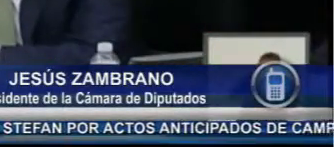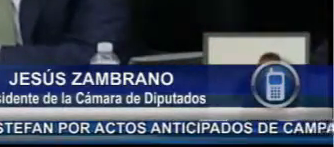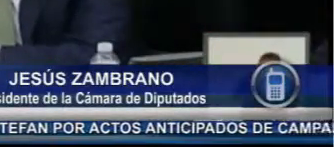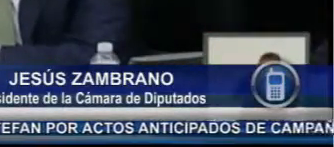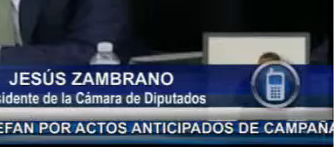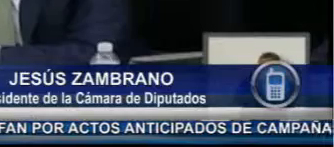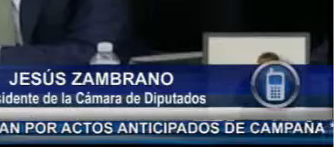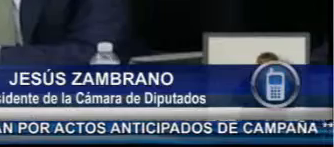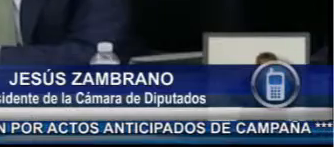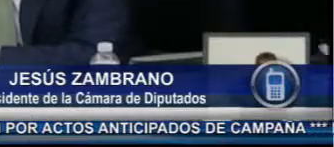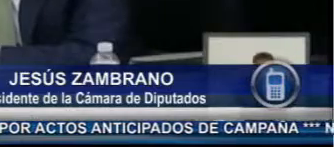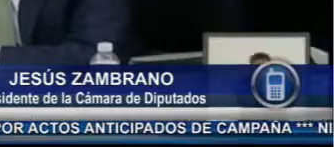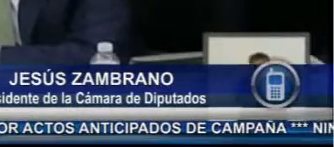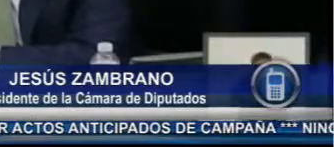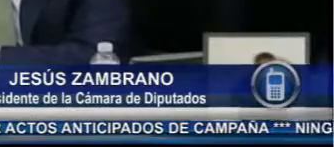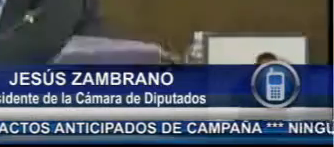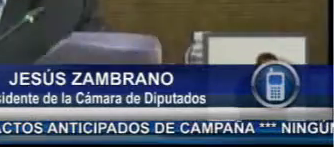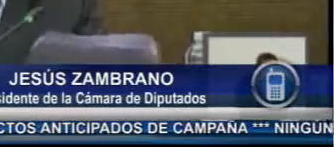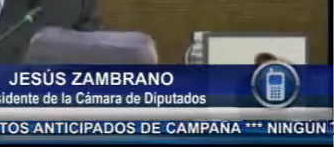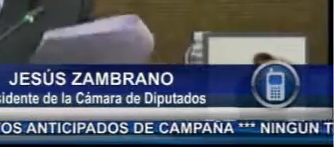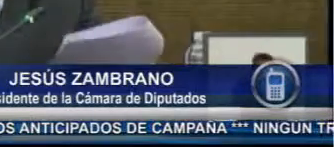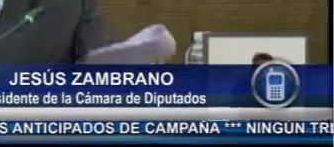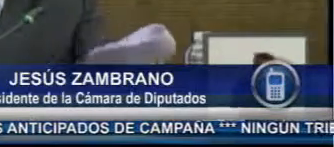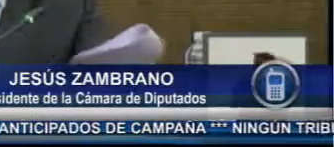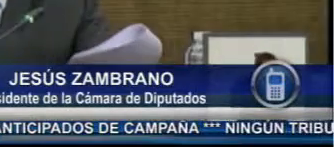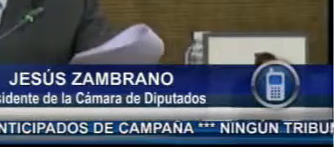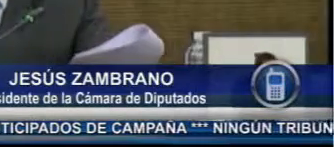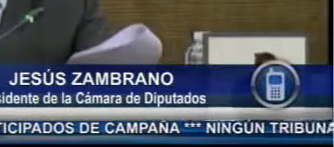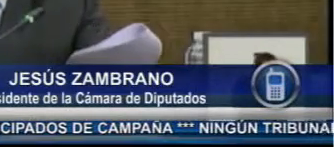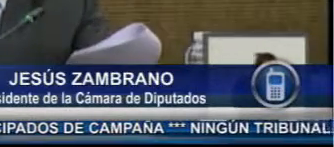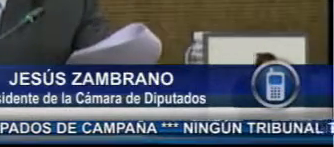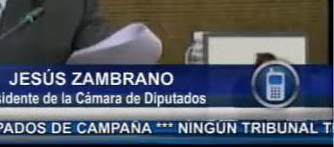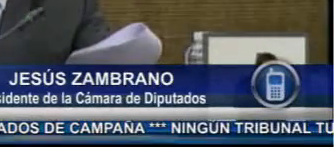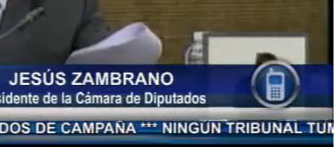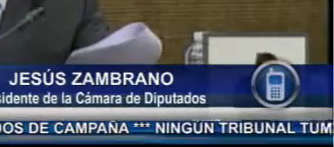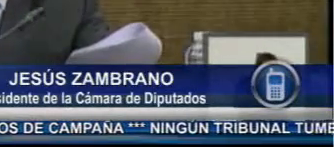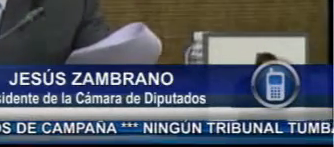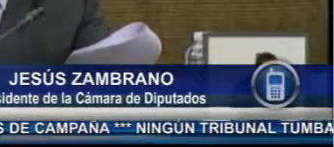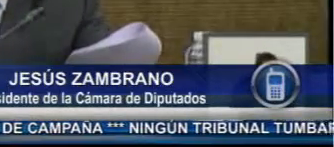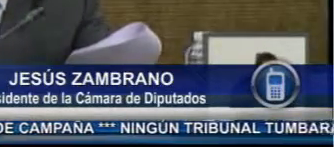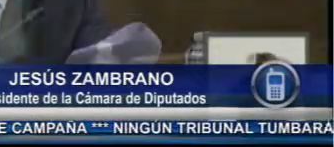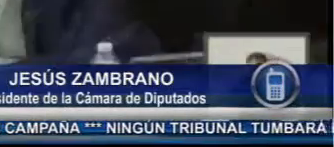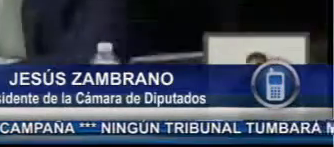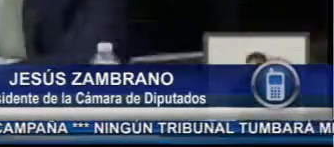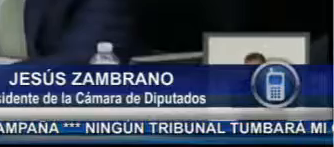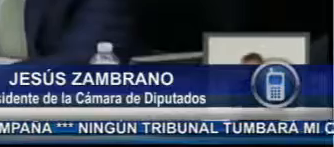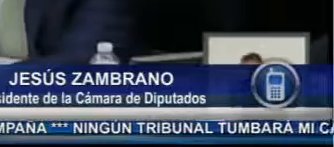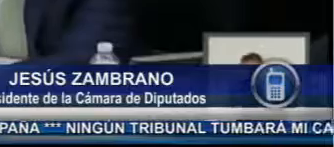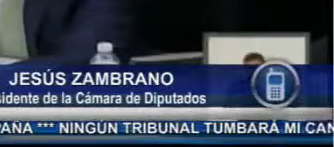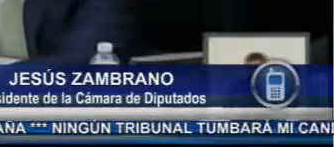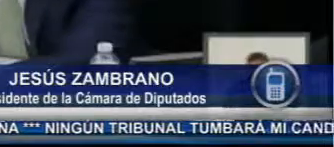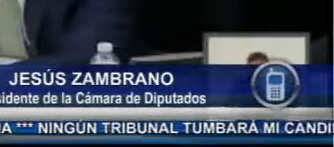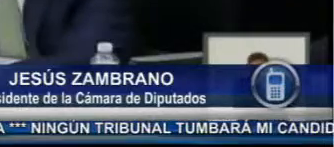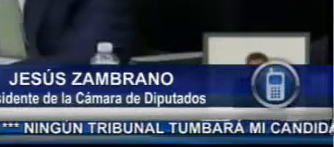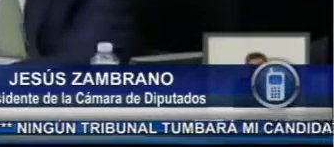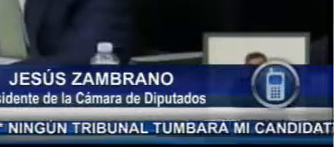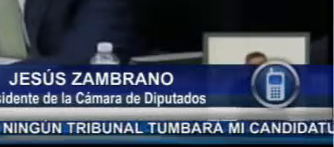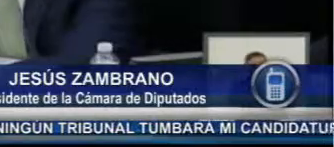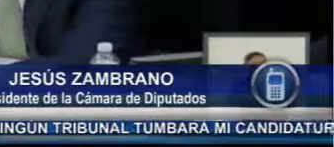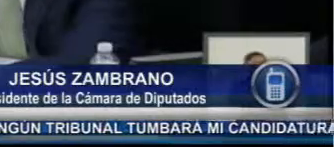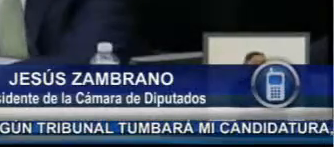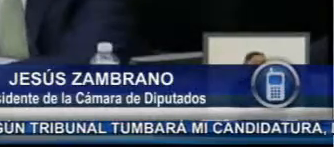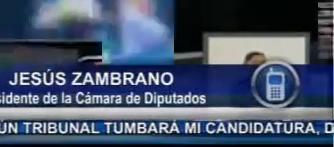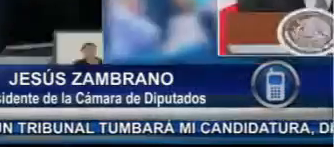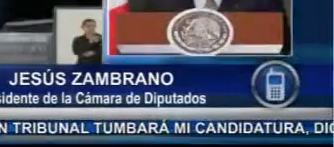la próxima semana también es previsible que la sección instructora que está analizando el caso de